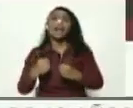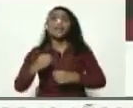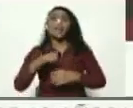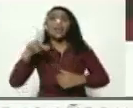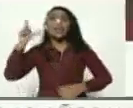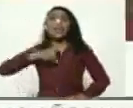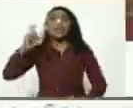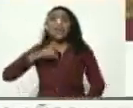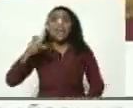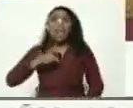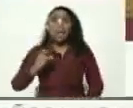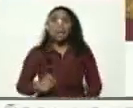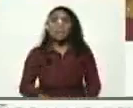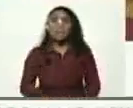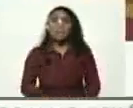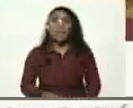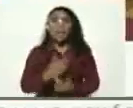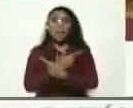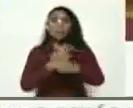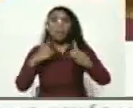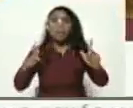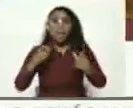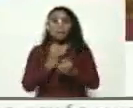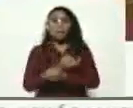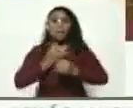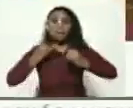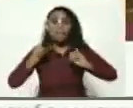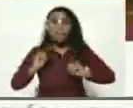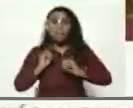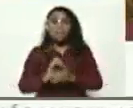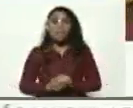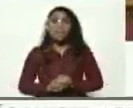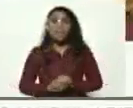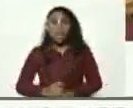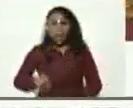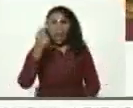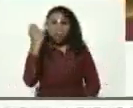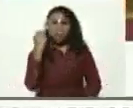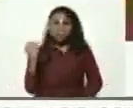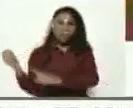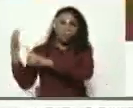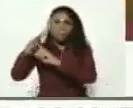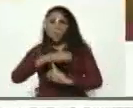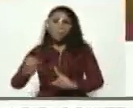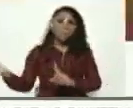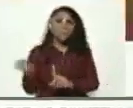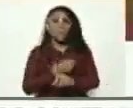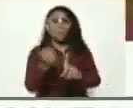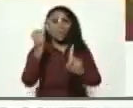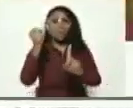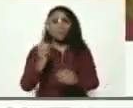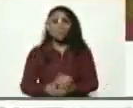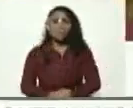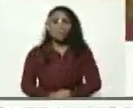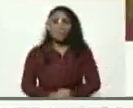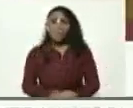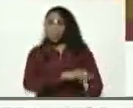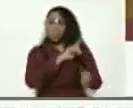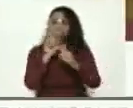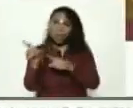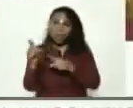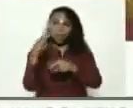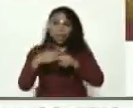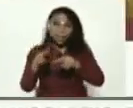su necesidad de libertad, de independencia, de jamás ser sometido. De ese niño